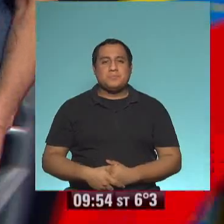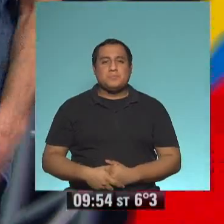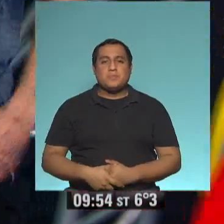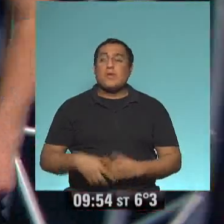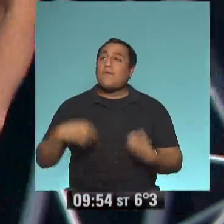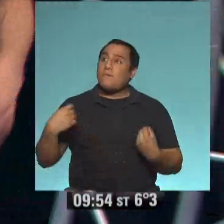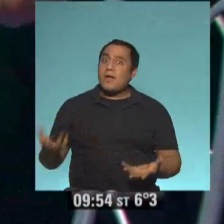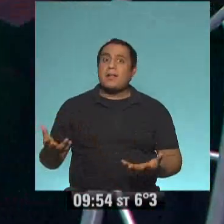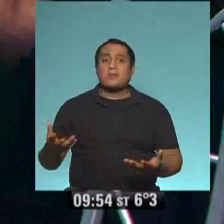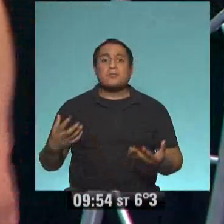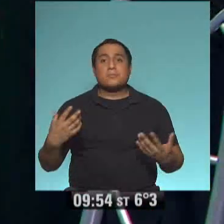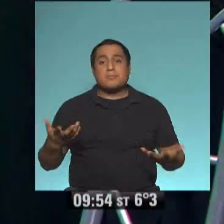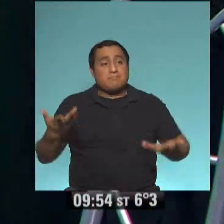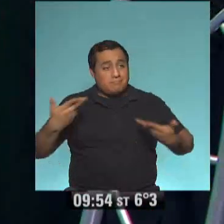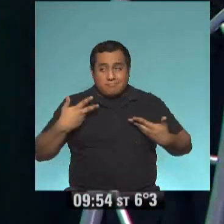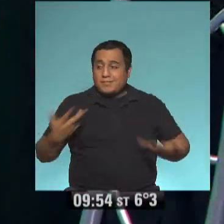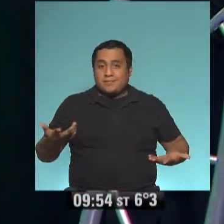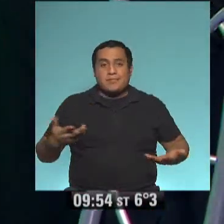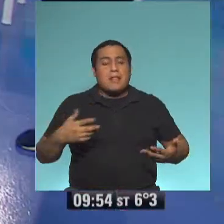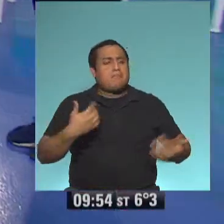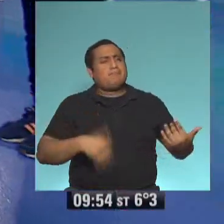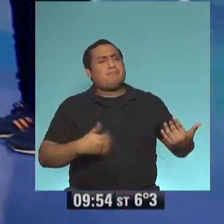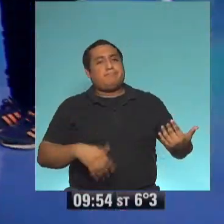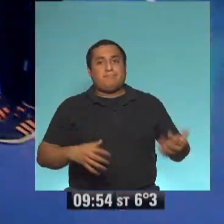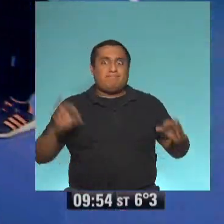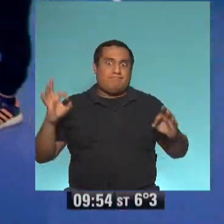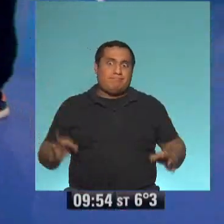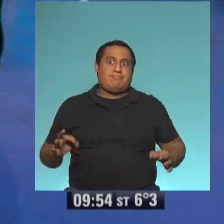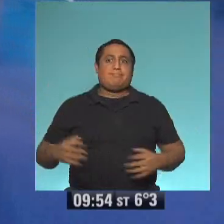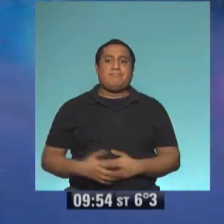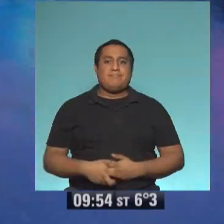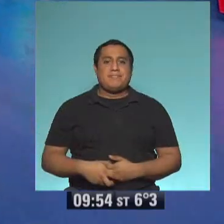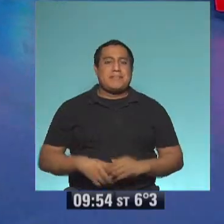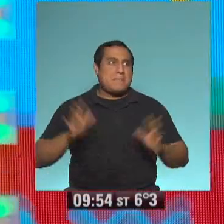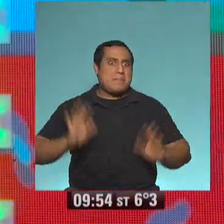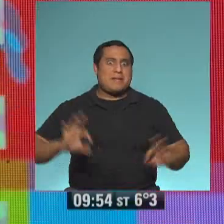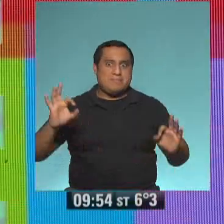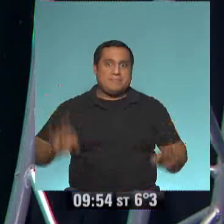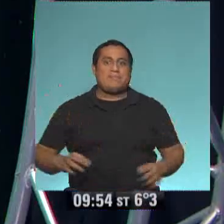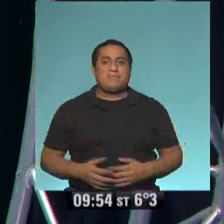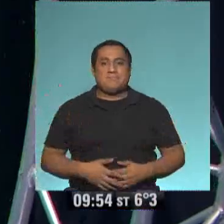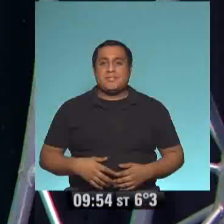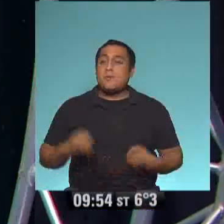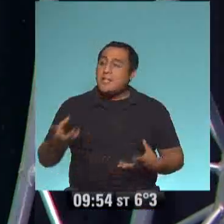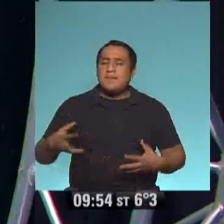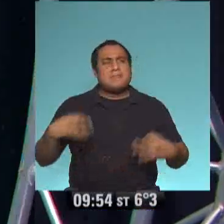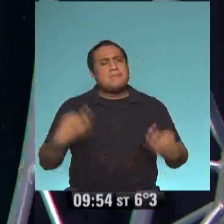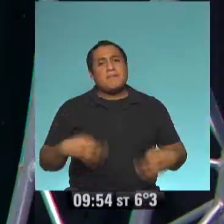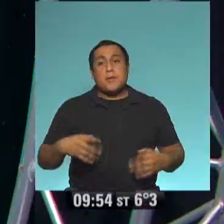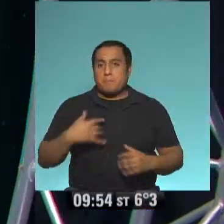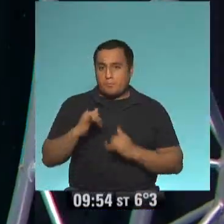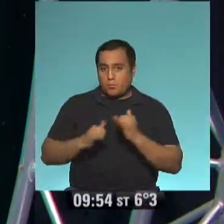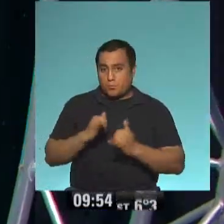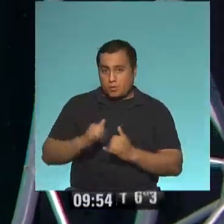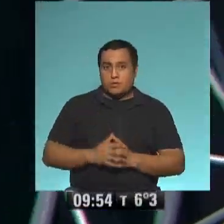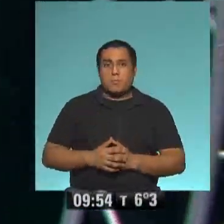Buenas. ¿Cómo le va? Y miren cómo estoy. Enguitarrado. Relisto. Enguitarrado viniste. ¿Cómo andan? Bien. Muy bien. Bueno, les cuento un poco